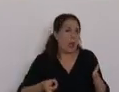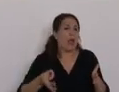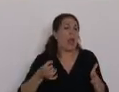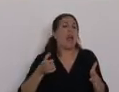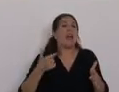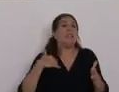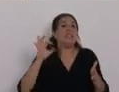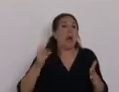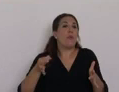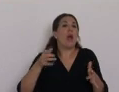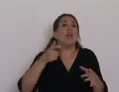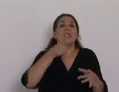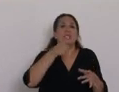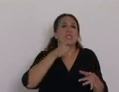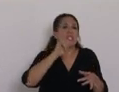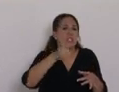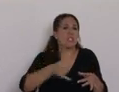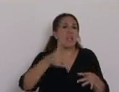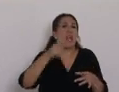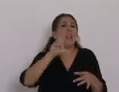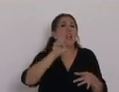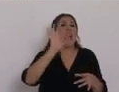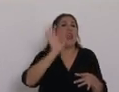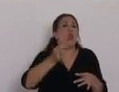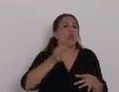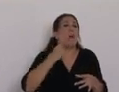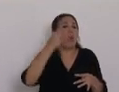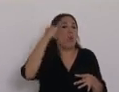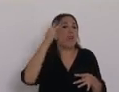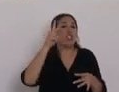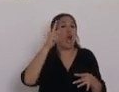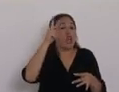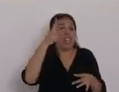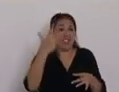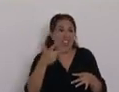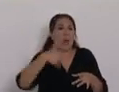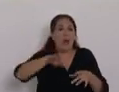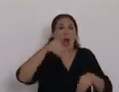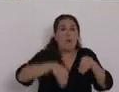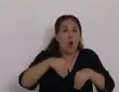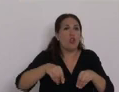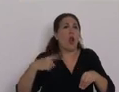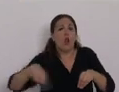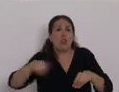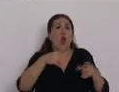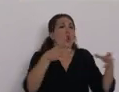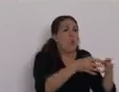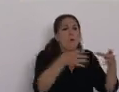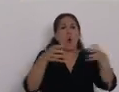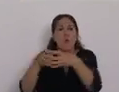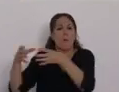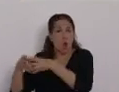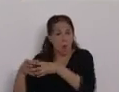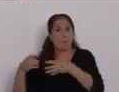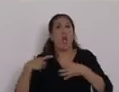sabíamos que se votaba, se iba a votar el 30 de octubre del 83, y nos empezamos a ordenar los partidos políticos. En el peronismo de Córdoba teníamos